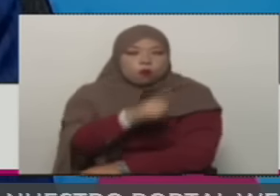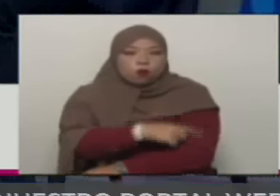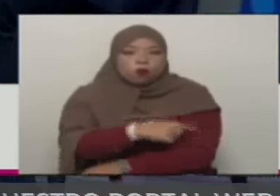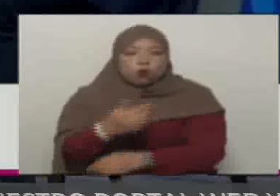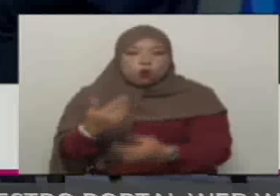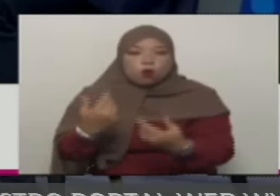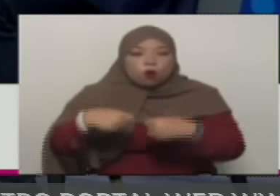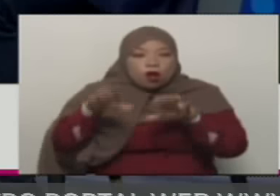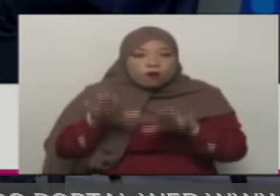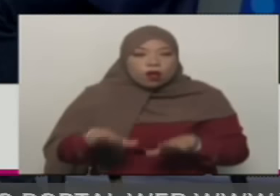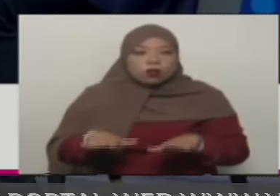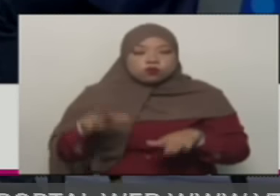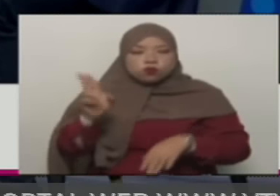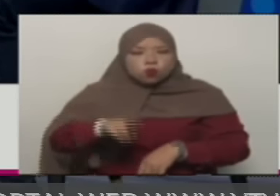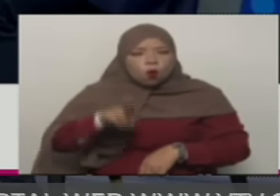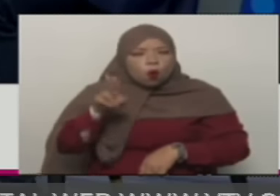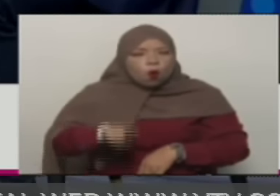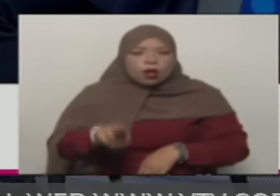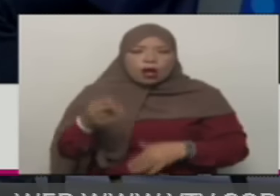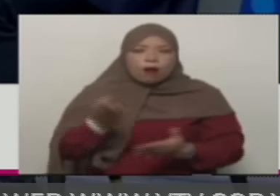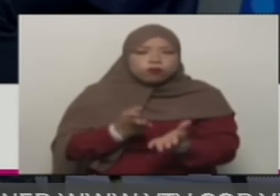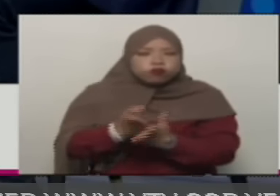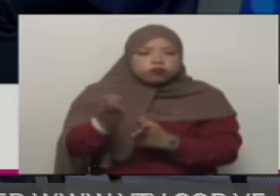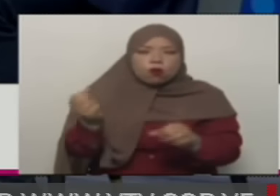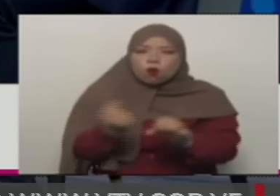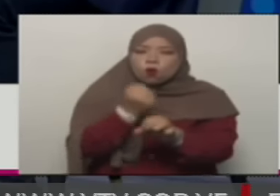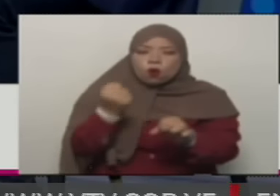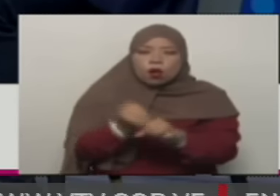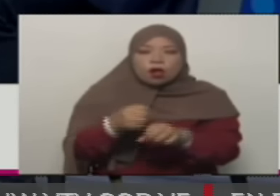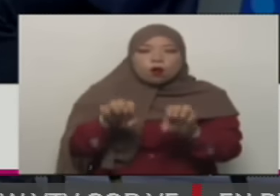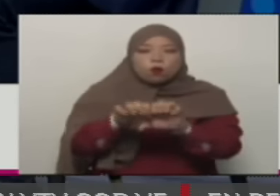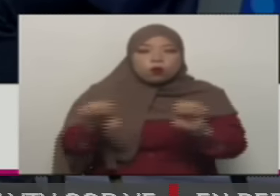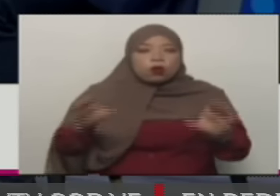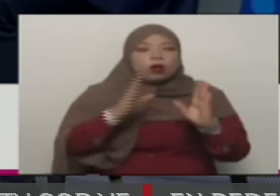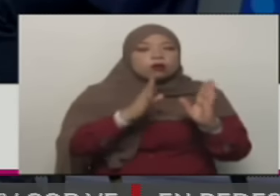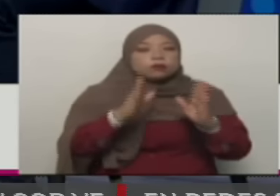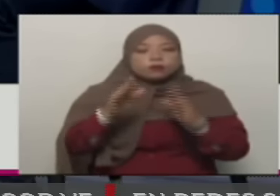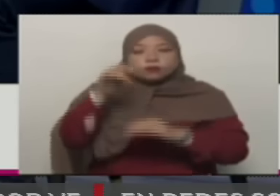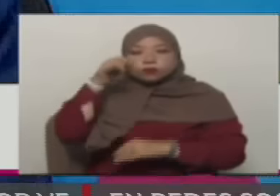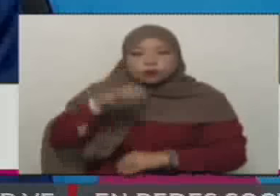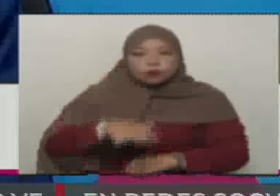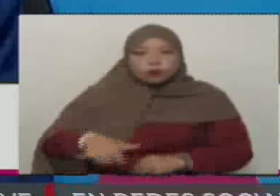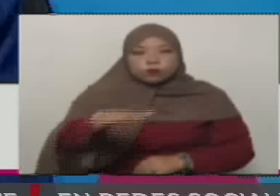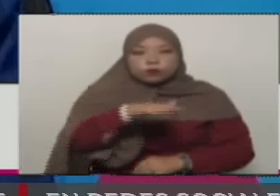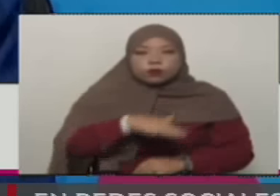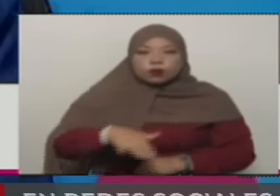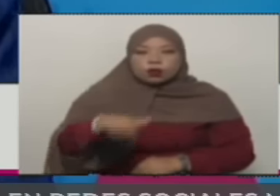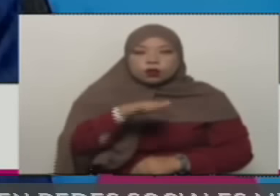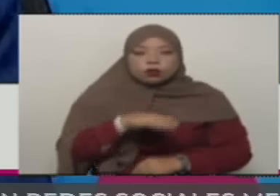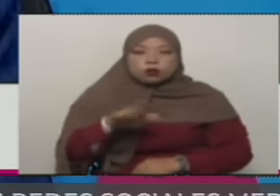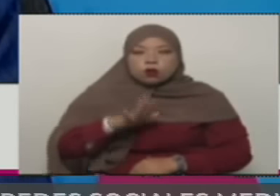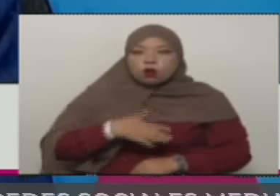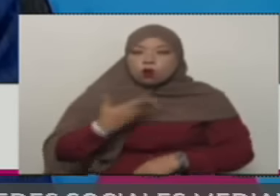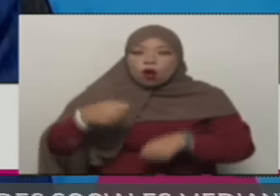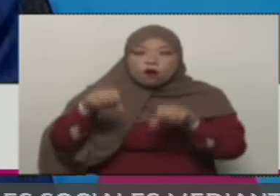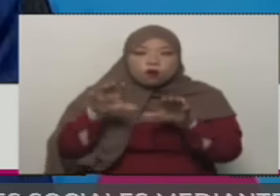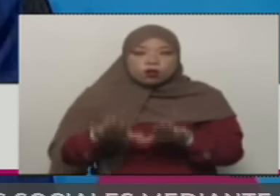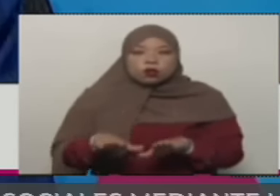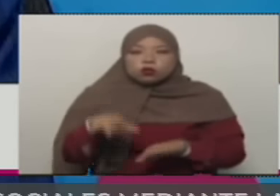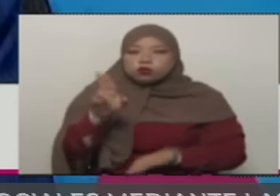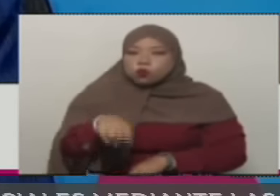rendirnos jamás, y se lo digo al pueblo organizado, Ángel Prado, contigo, no podemos rendirnos